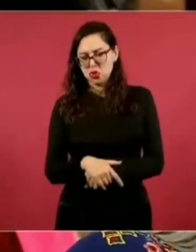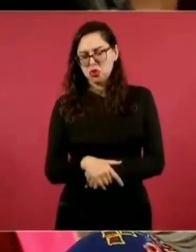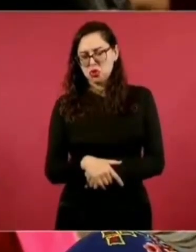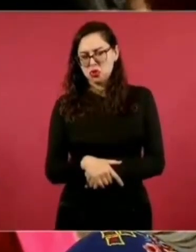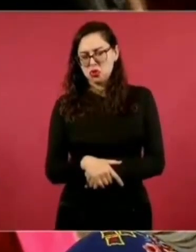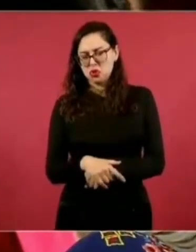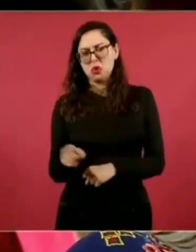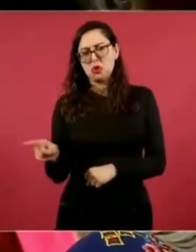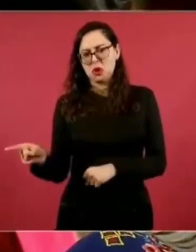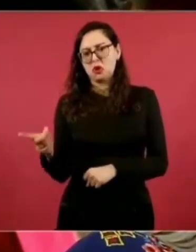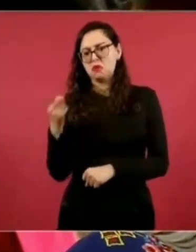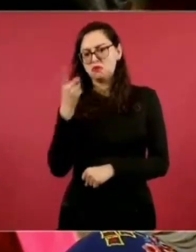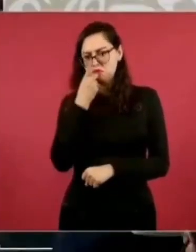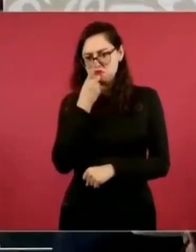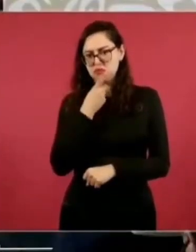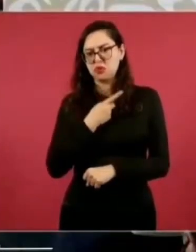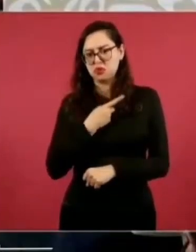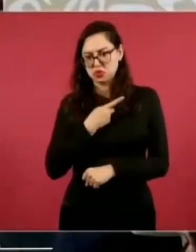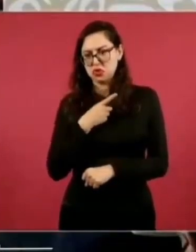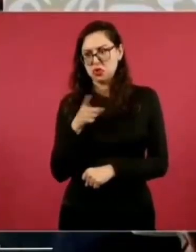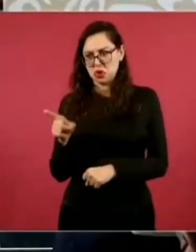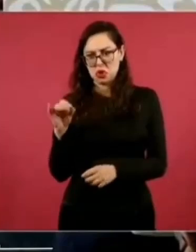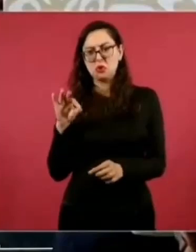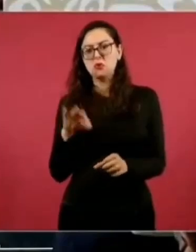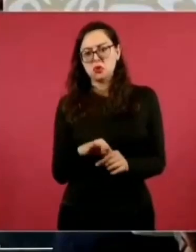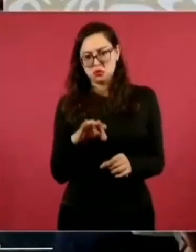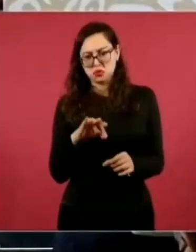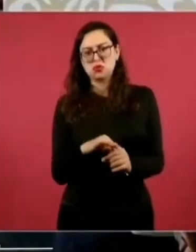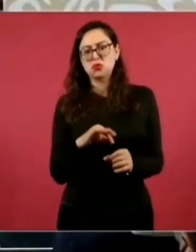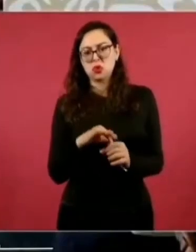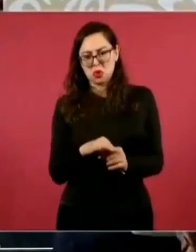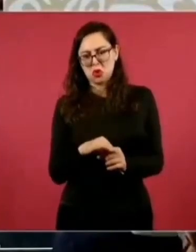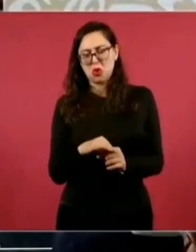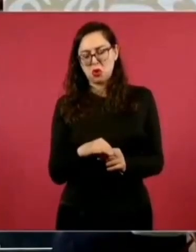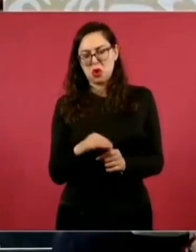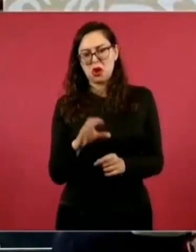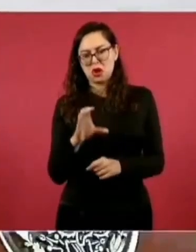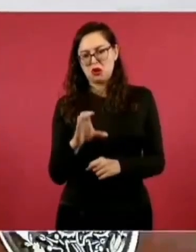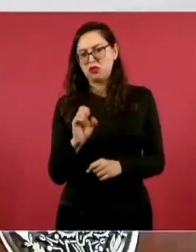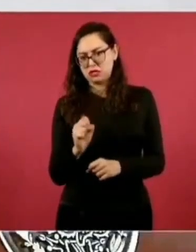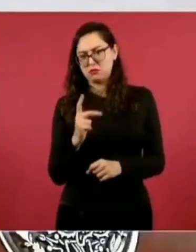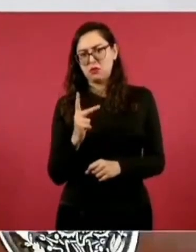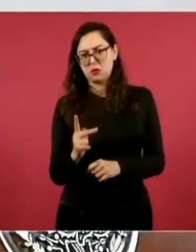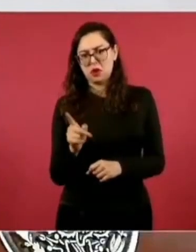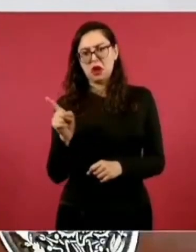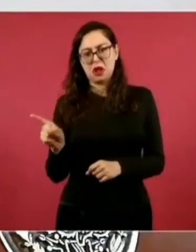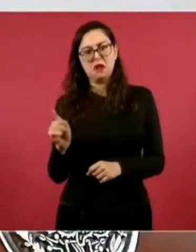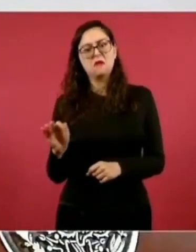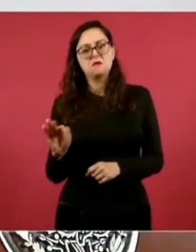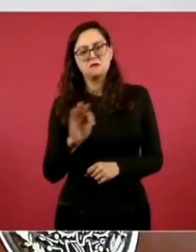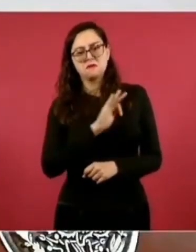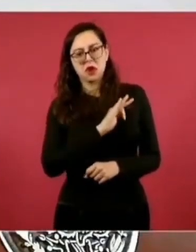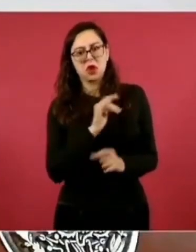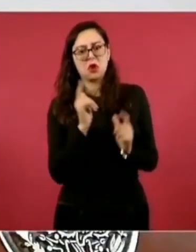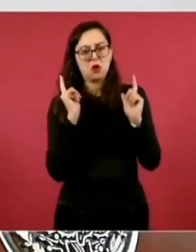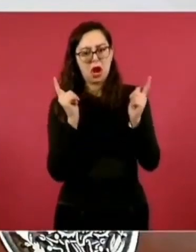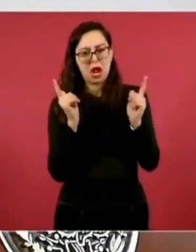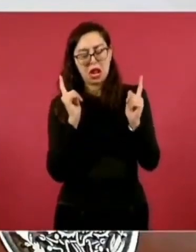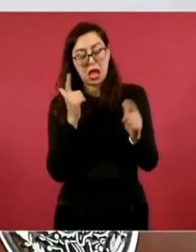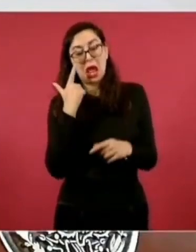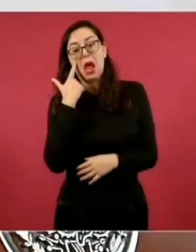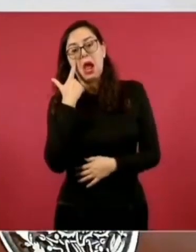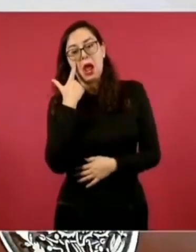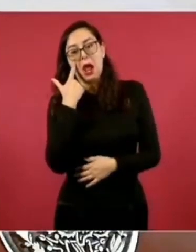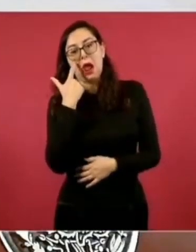me dice que él votó por Claudia porque pues todavía tiene un poco de esperanza, porque a ver si con eso se